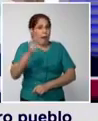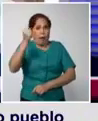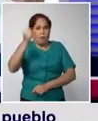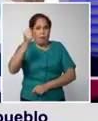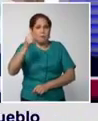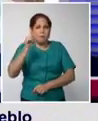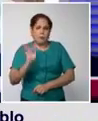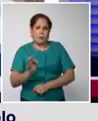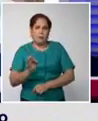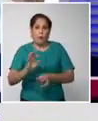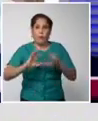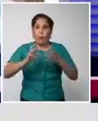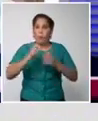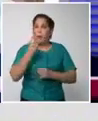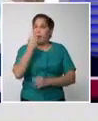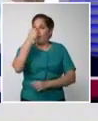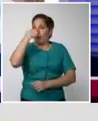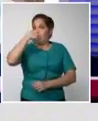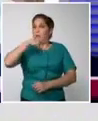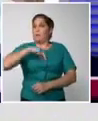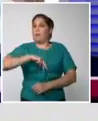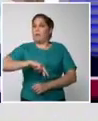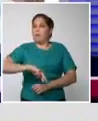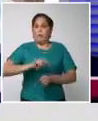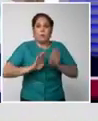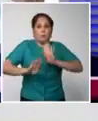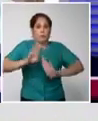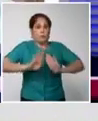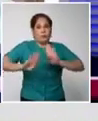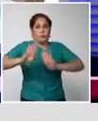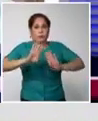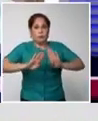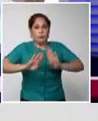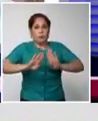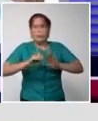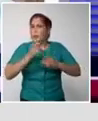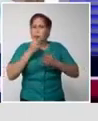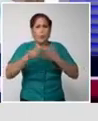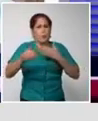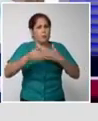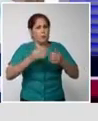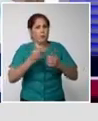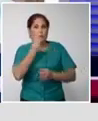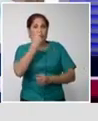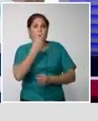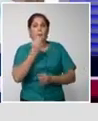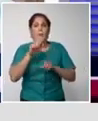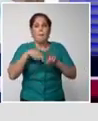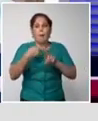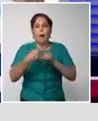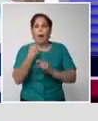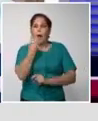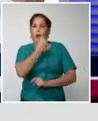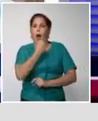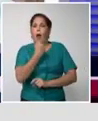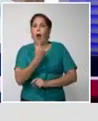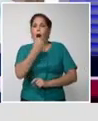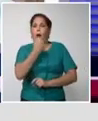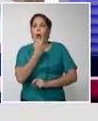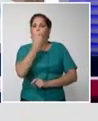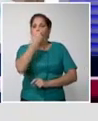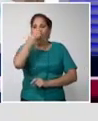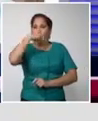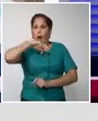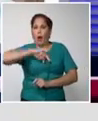A nivel de la mucosa, incluso de todas las mucosas, aunque uno inmunice por la ruta nasal, pero bueno, en este caso la mucosa nasofaríngea es